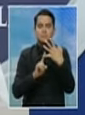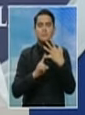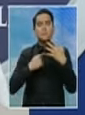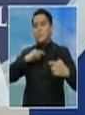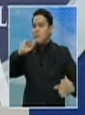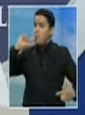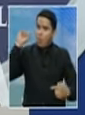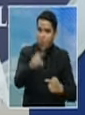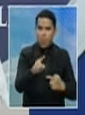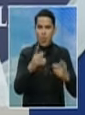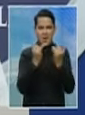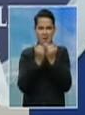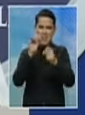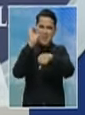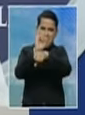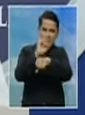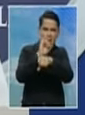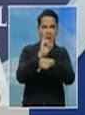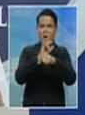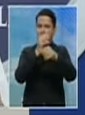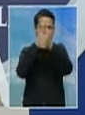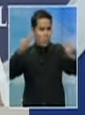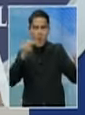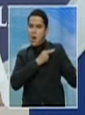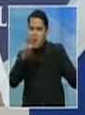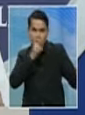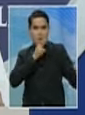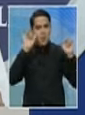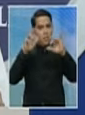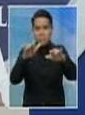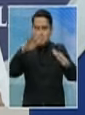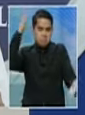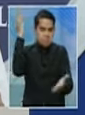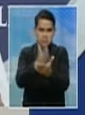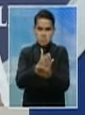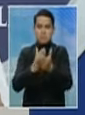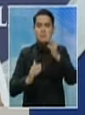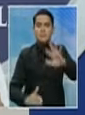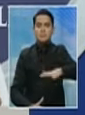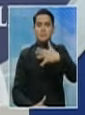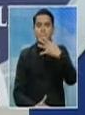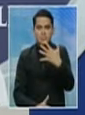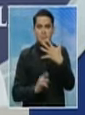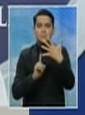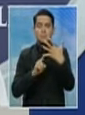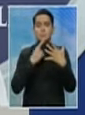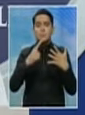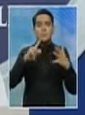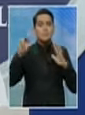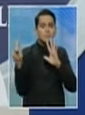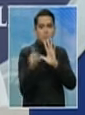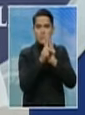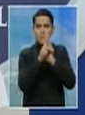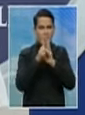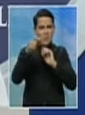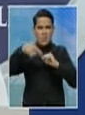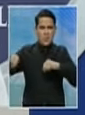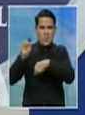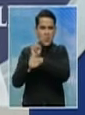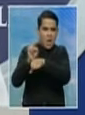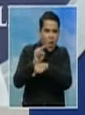de celebraciones religiosas presenciales. 5. Se prohíbe el funcionamiento de los